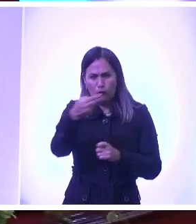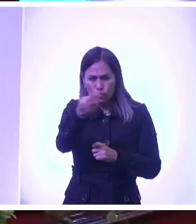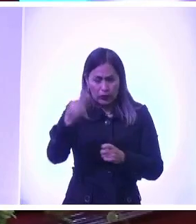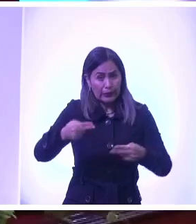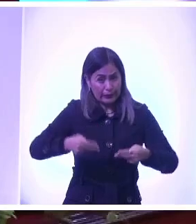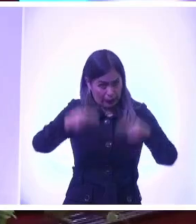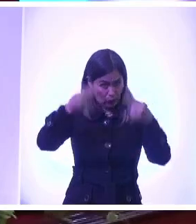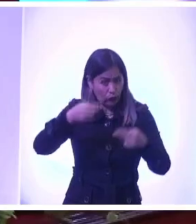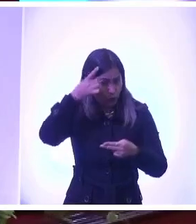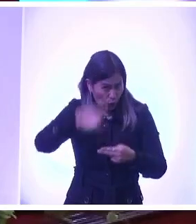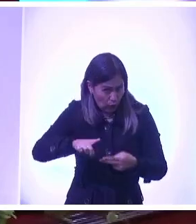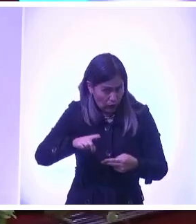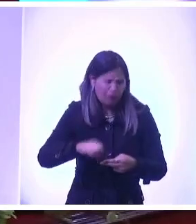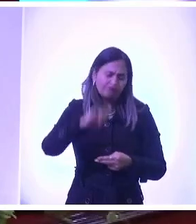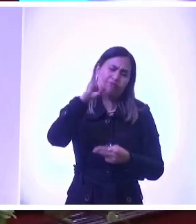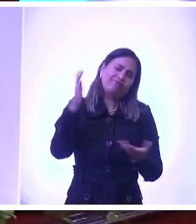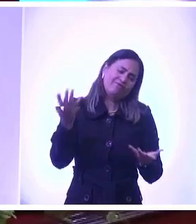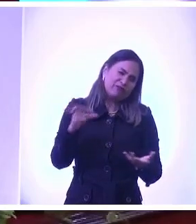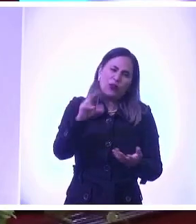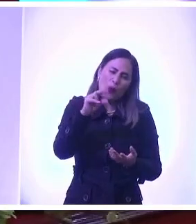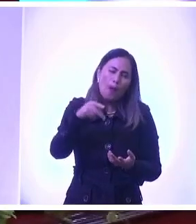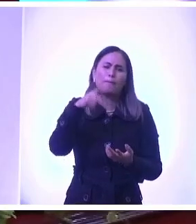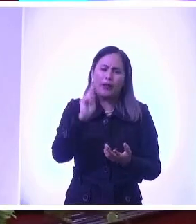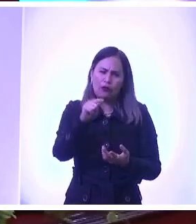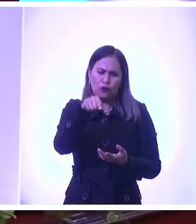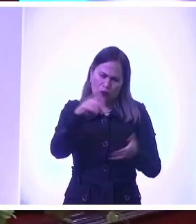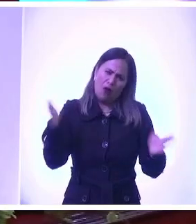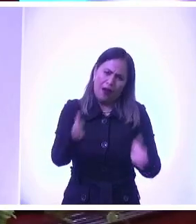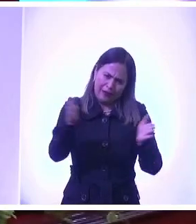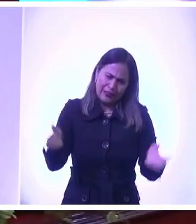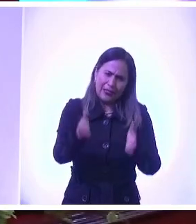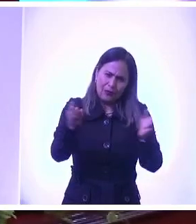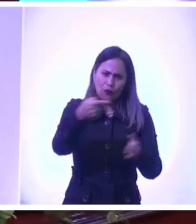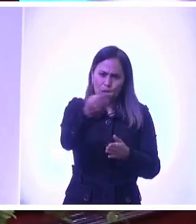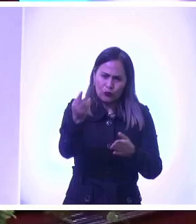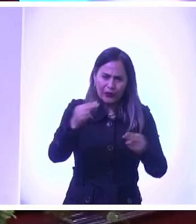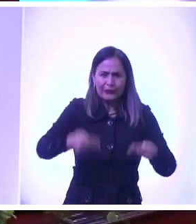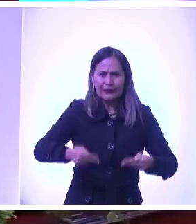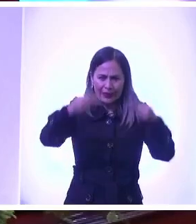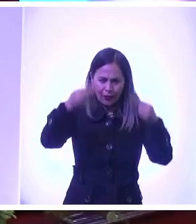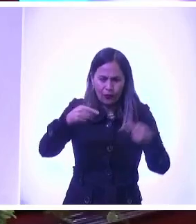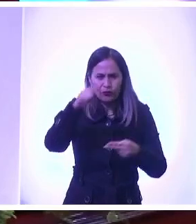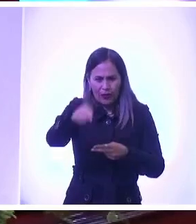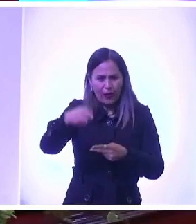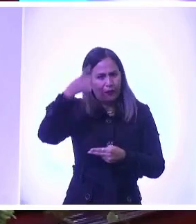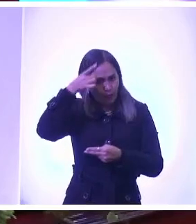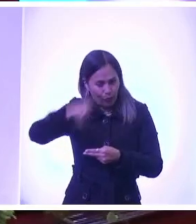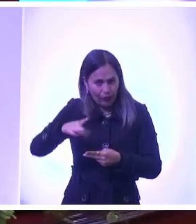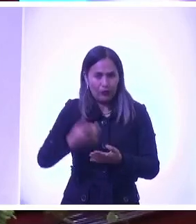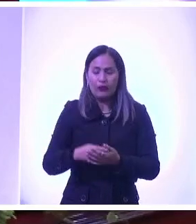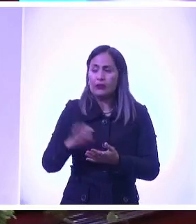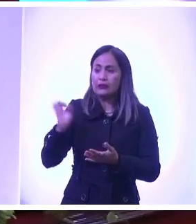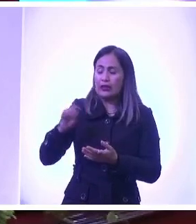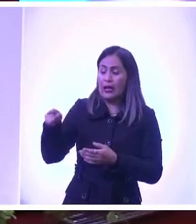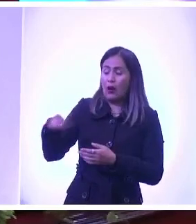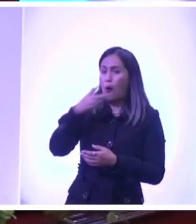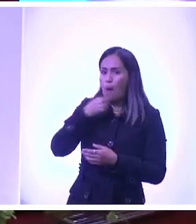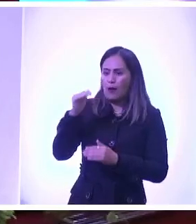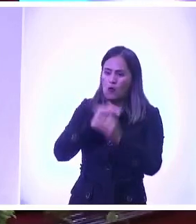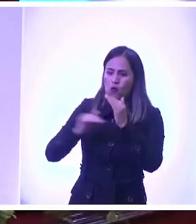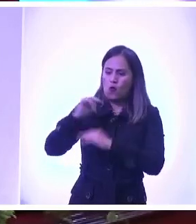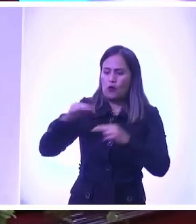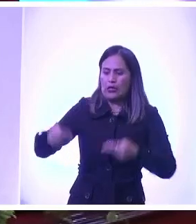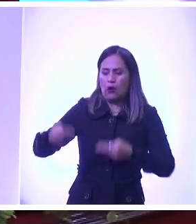siempre invito a todo el mundo a que emprenda si no lo haría mal estando además eh al lado del Super Rockstar de la innovación Diego López no eh